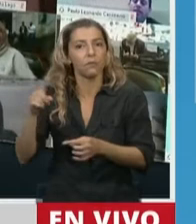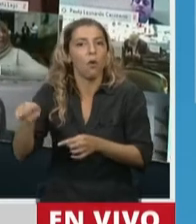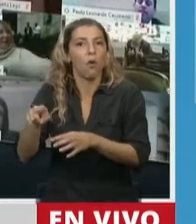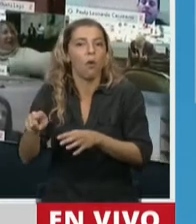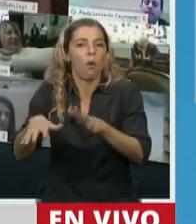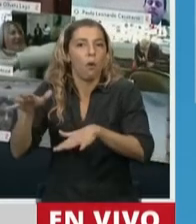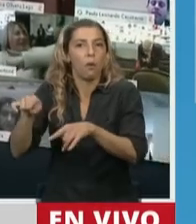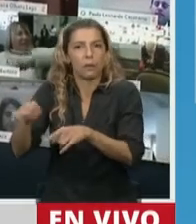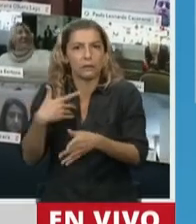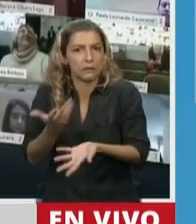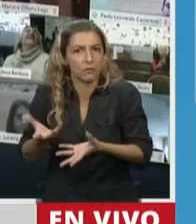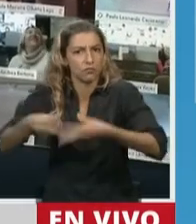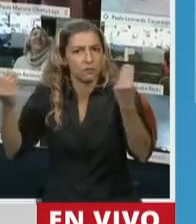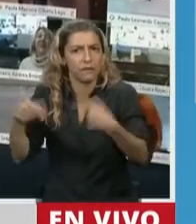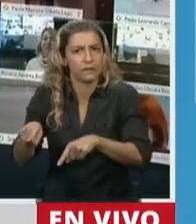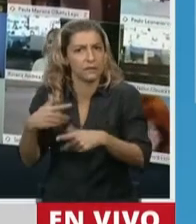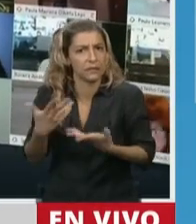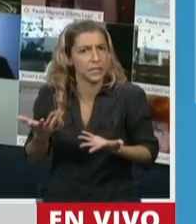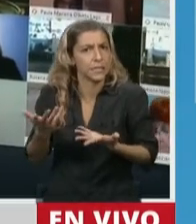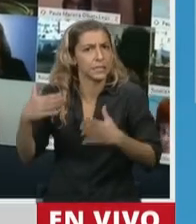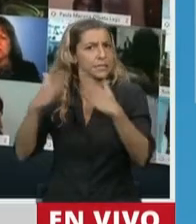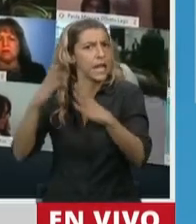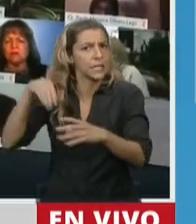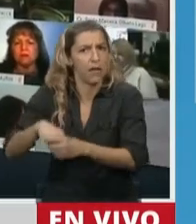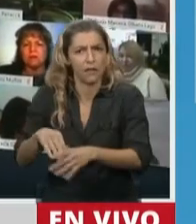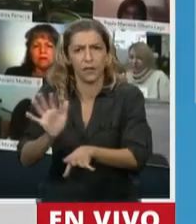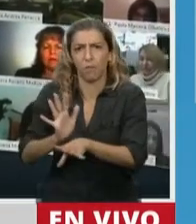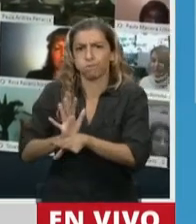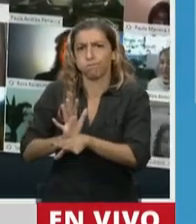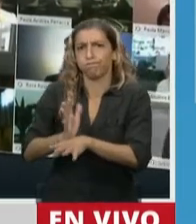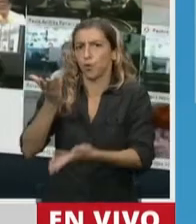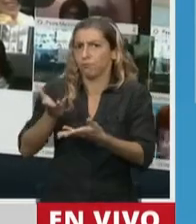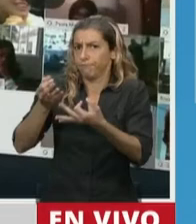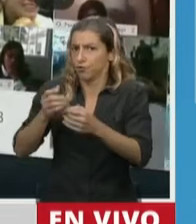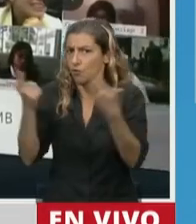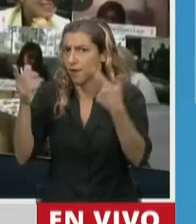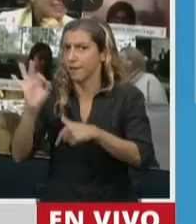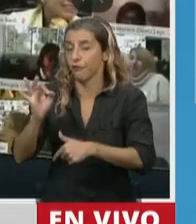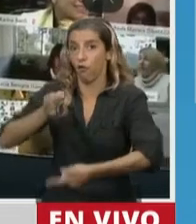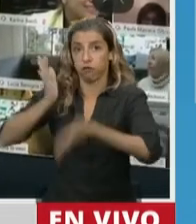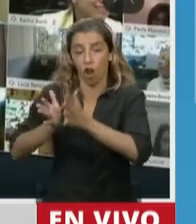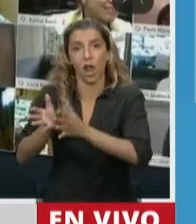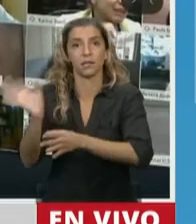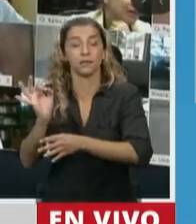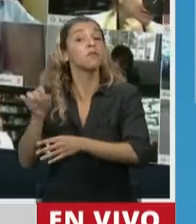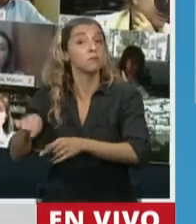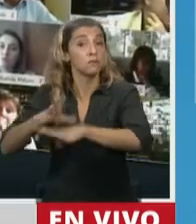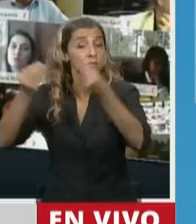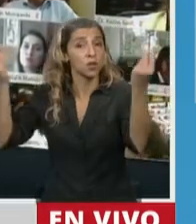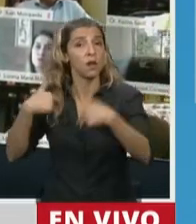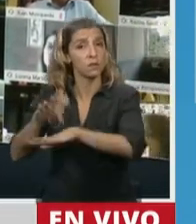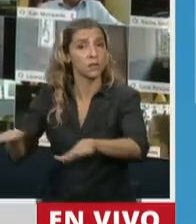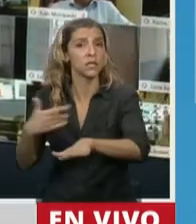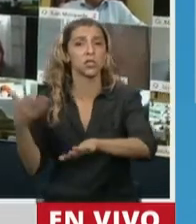injusto, ámbito privado que muchas veces es violento. La escuela es el lugar donde los chicos denuncian situaciones de